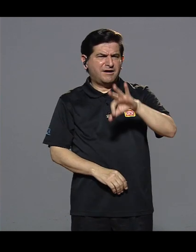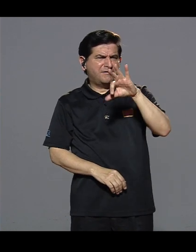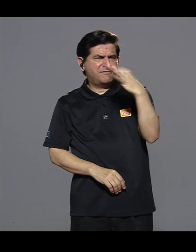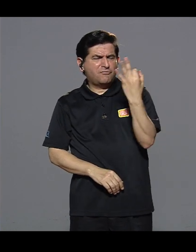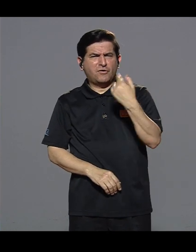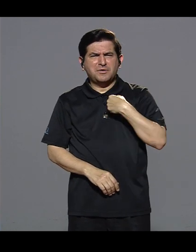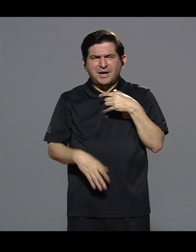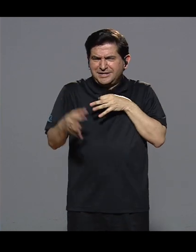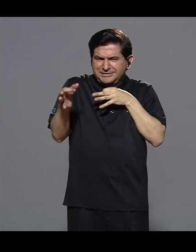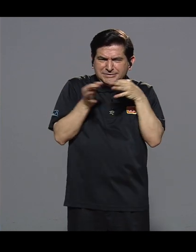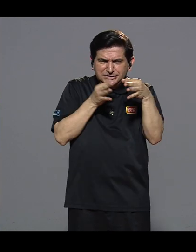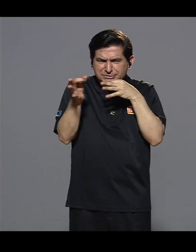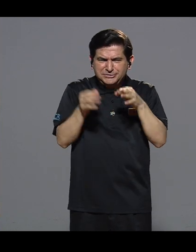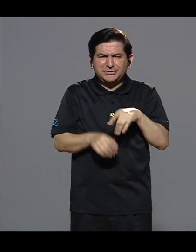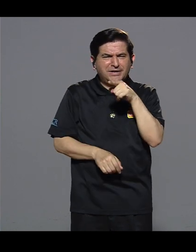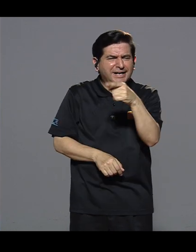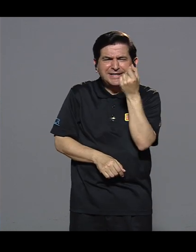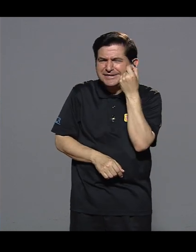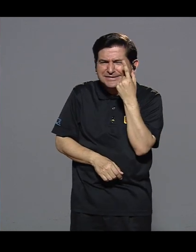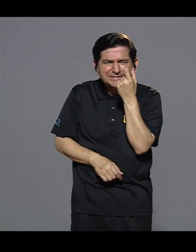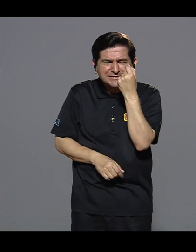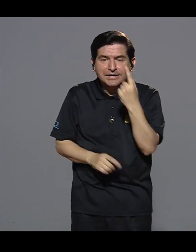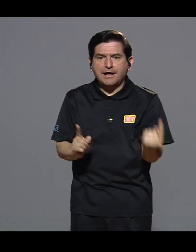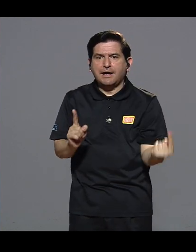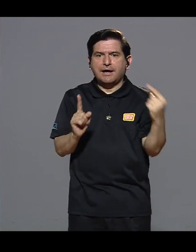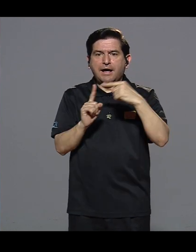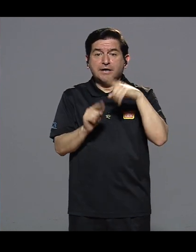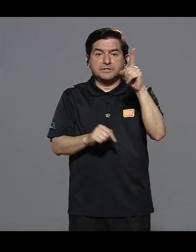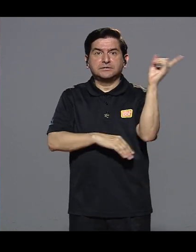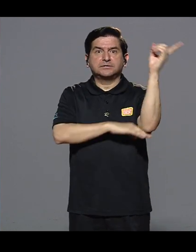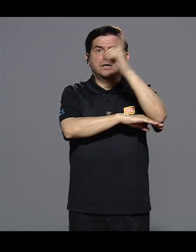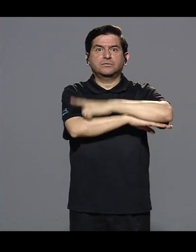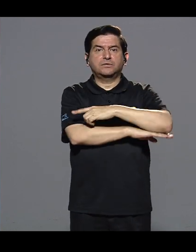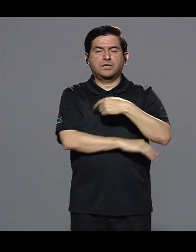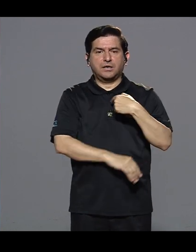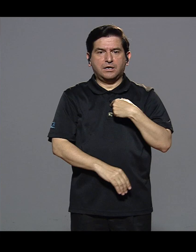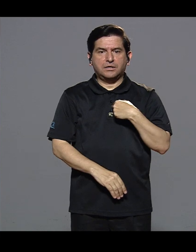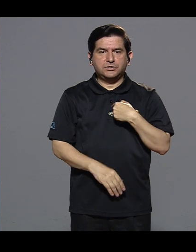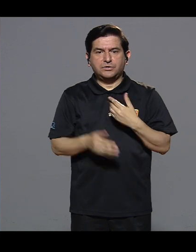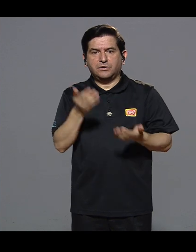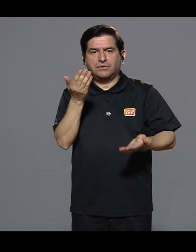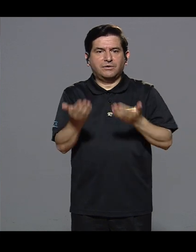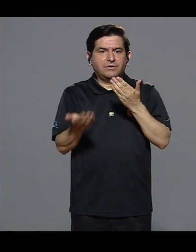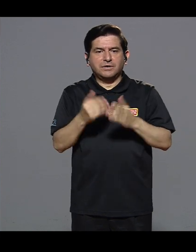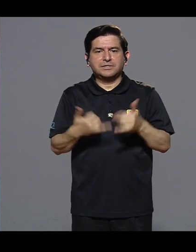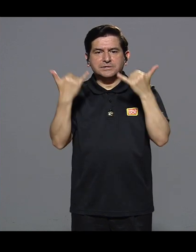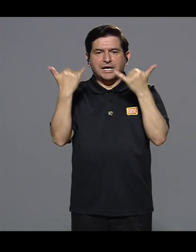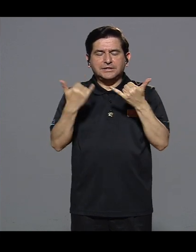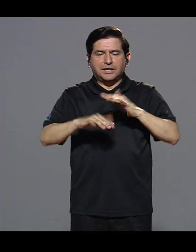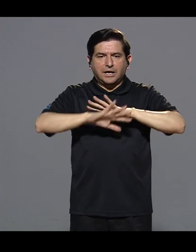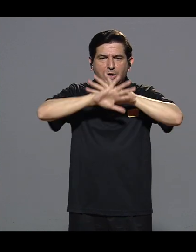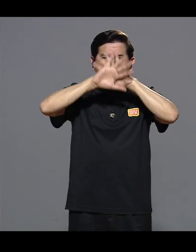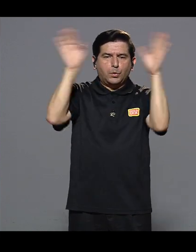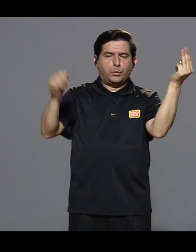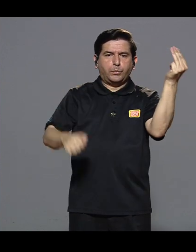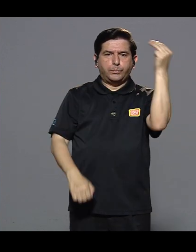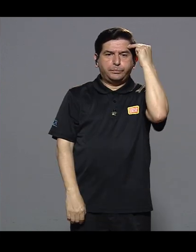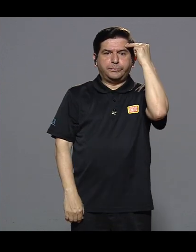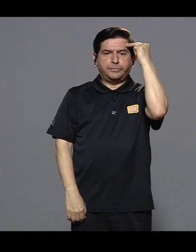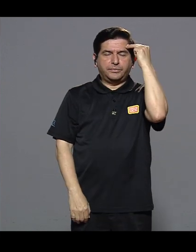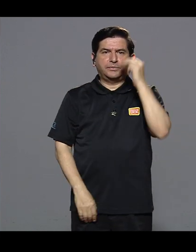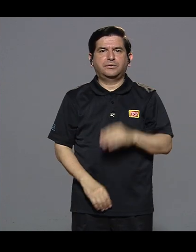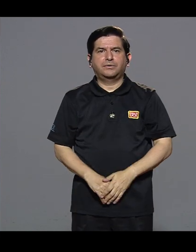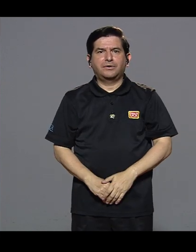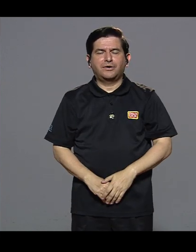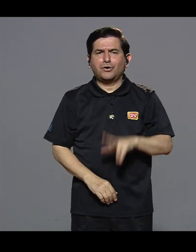las formas en las que yo le explicaba no me entendía, hasta que un día me llegó como una claridad